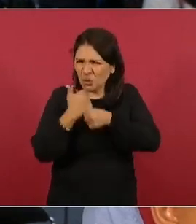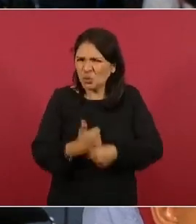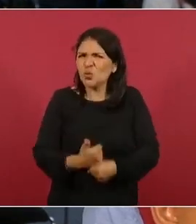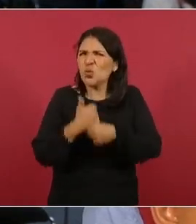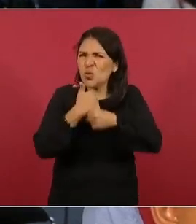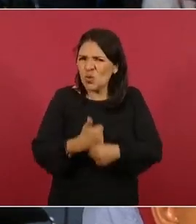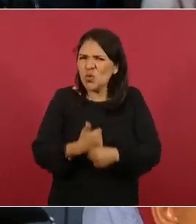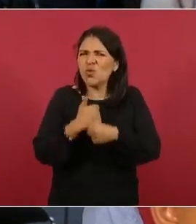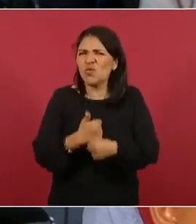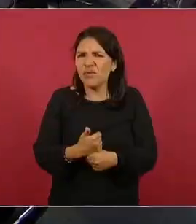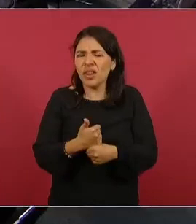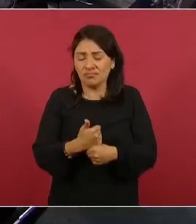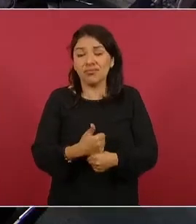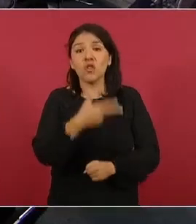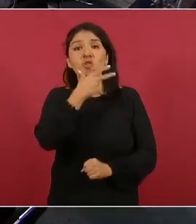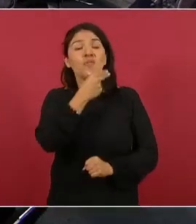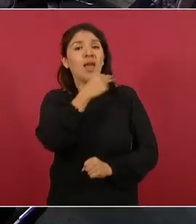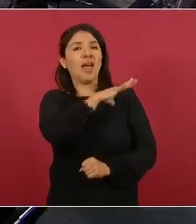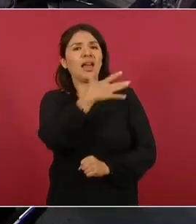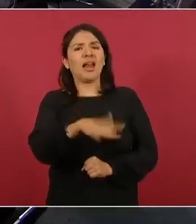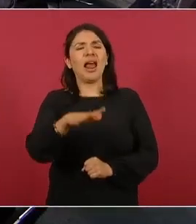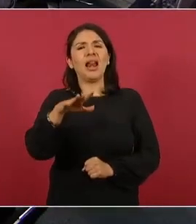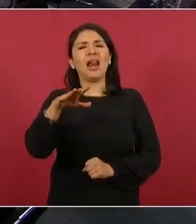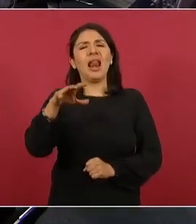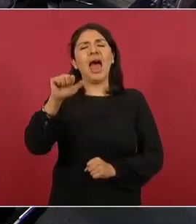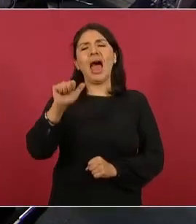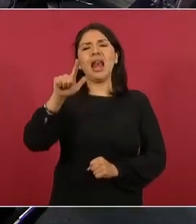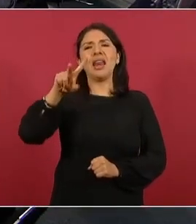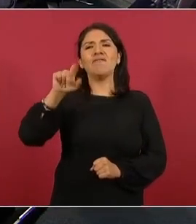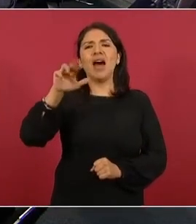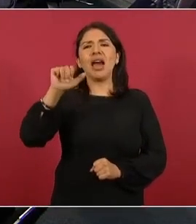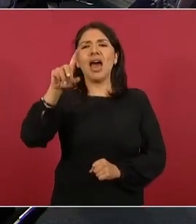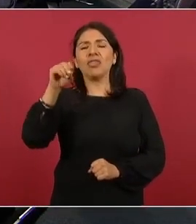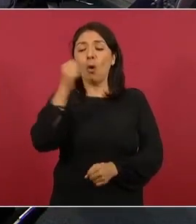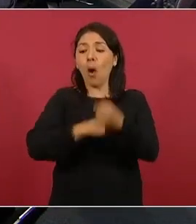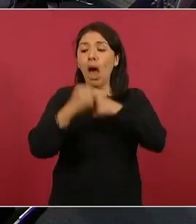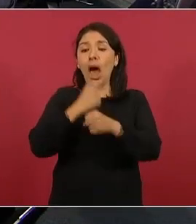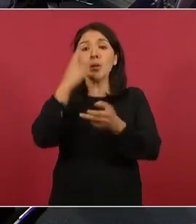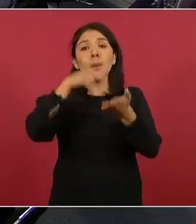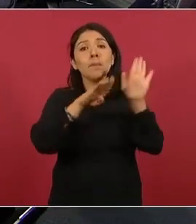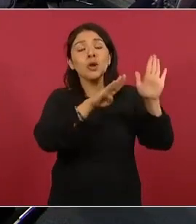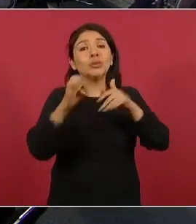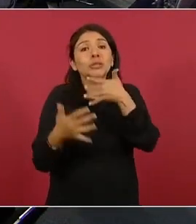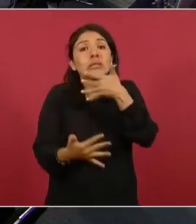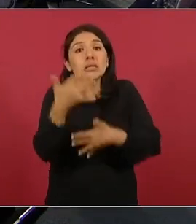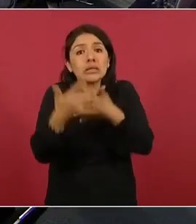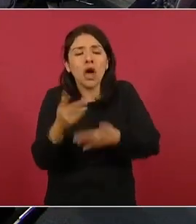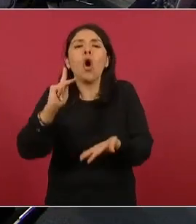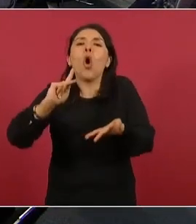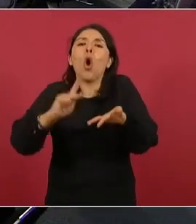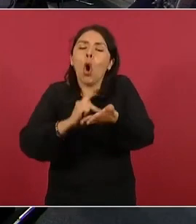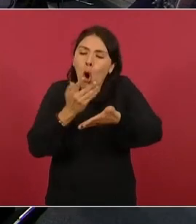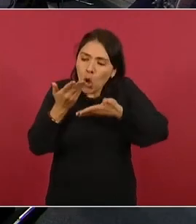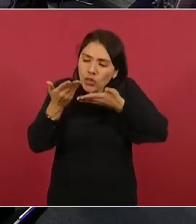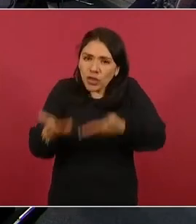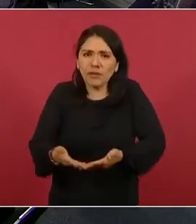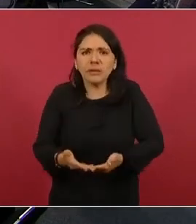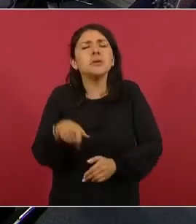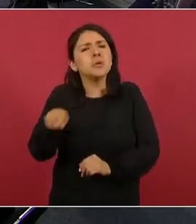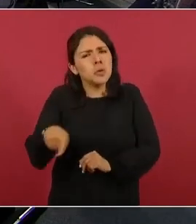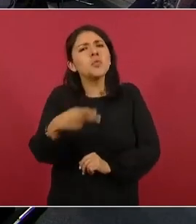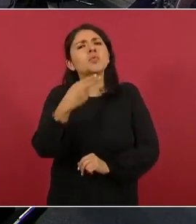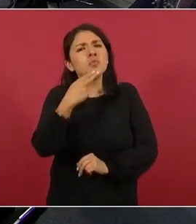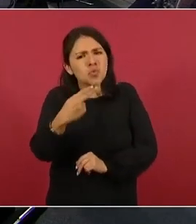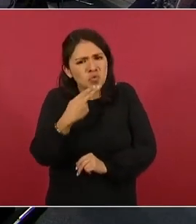El general Salvador Alvarado en 1915 se los devolvió y lo usaron,